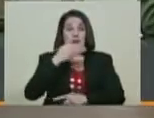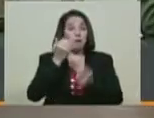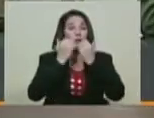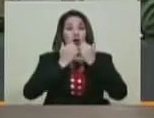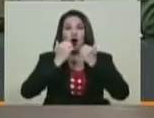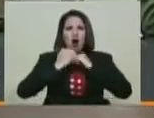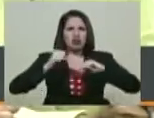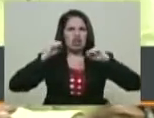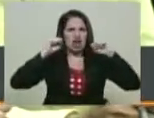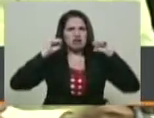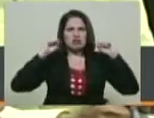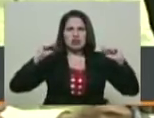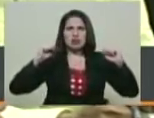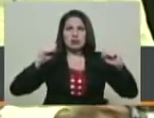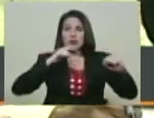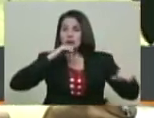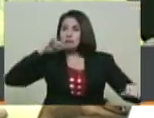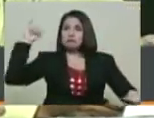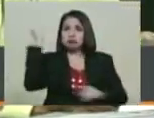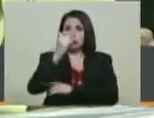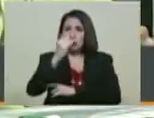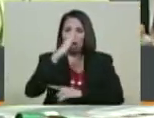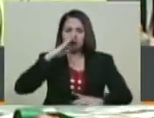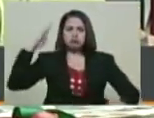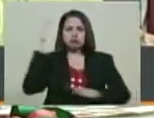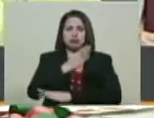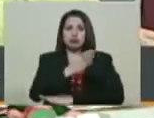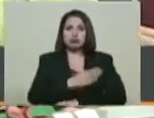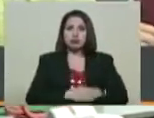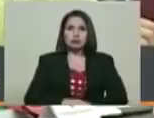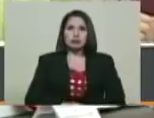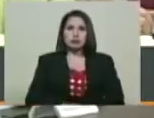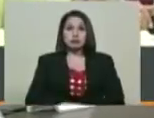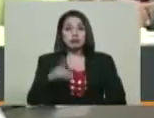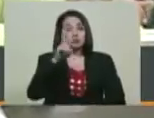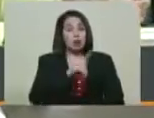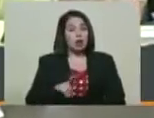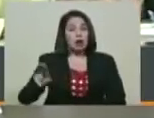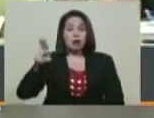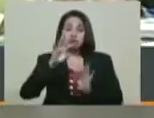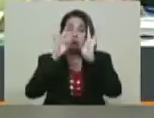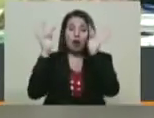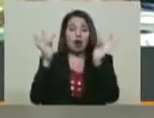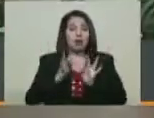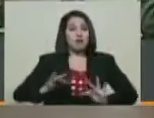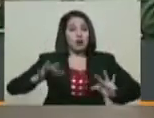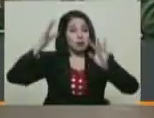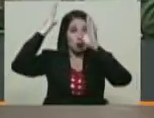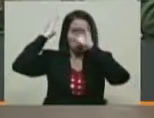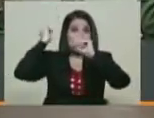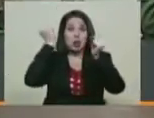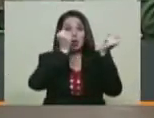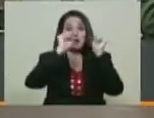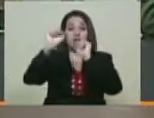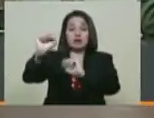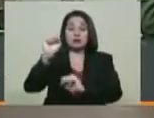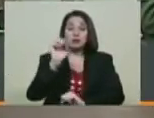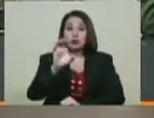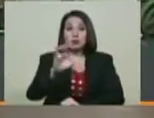protesta severa, contundente, en el uso de los mecanismos diplomáticos, que es la defensa de nuestro